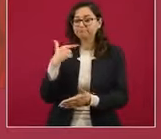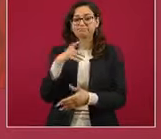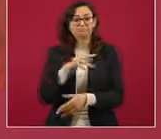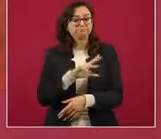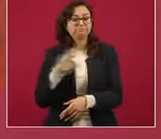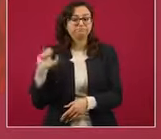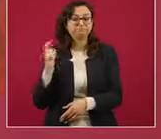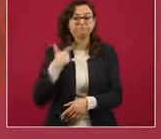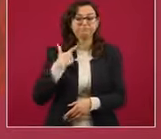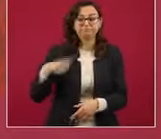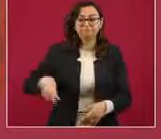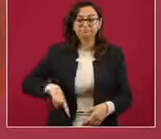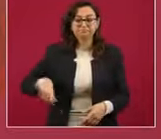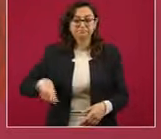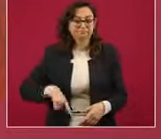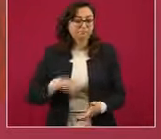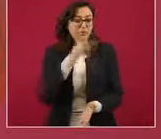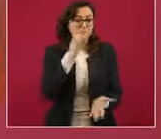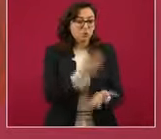el afán de lucro,